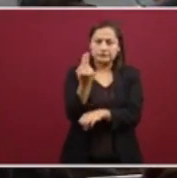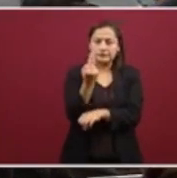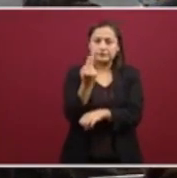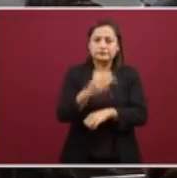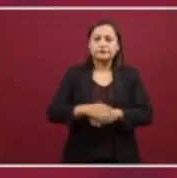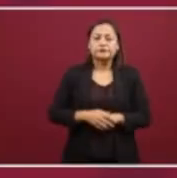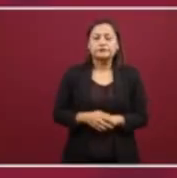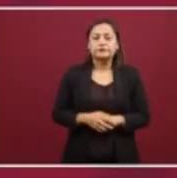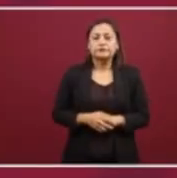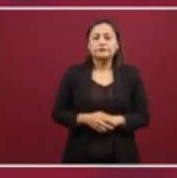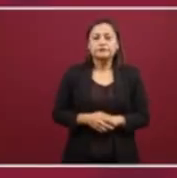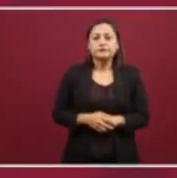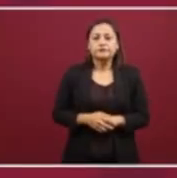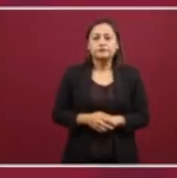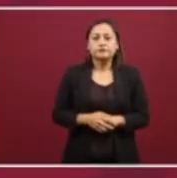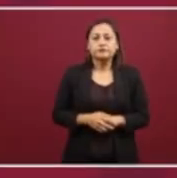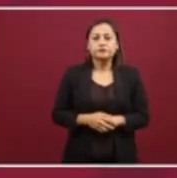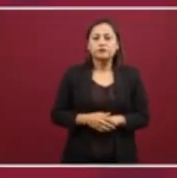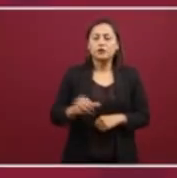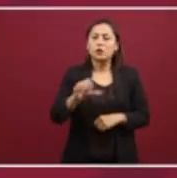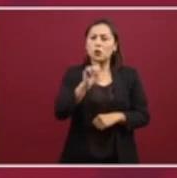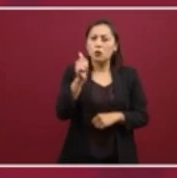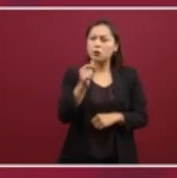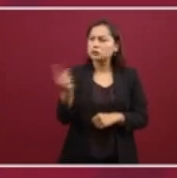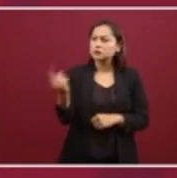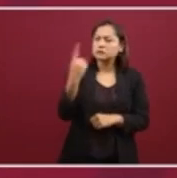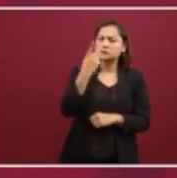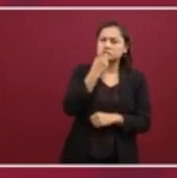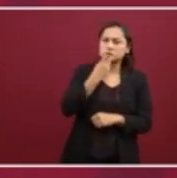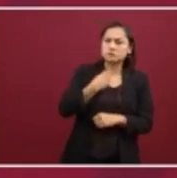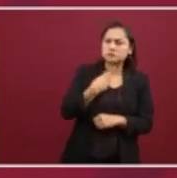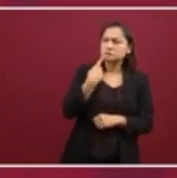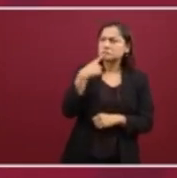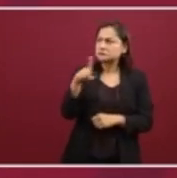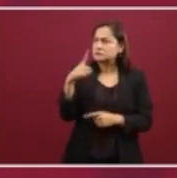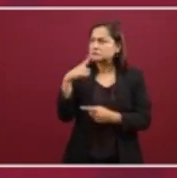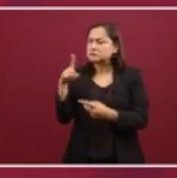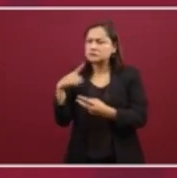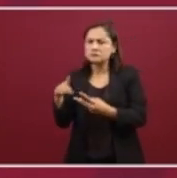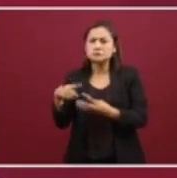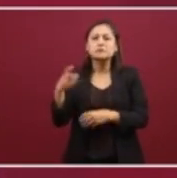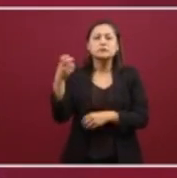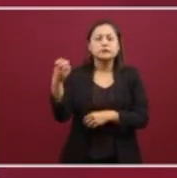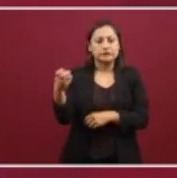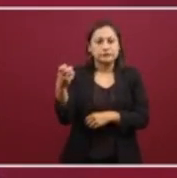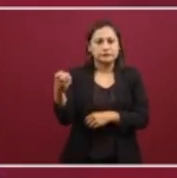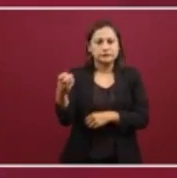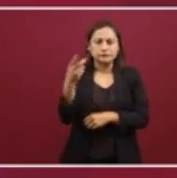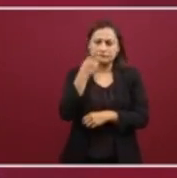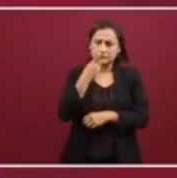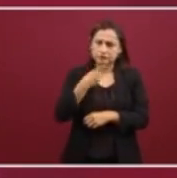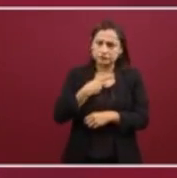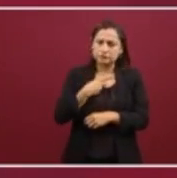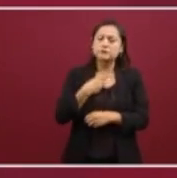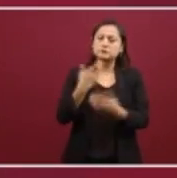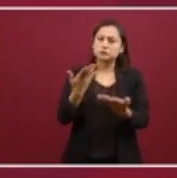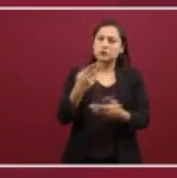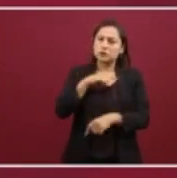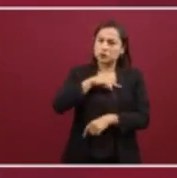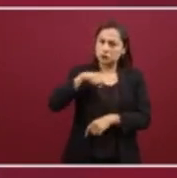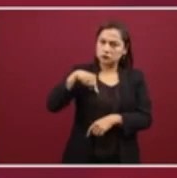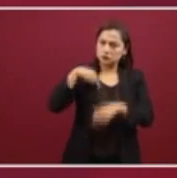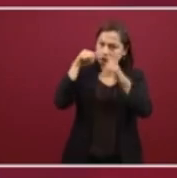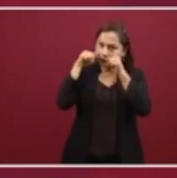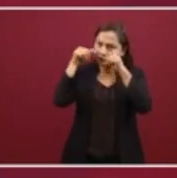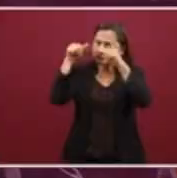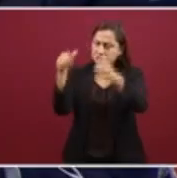Otras demandas fueron atendidas, vamos a cumplir con las madres, con los padres,